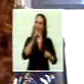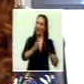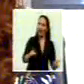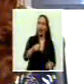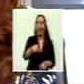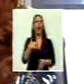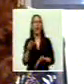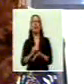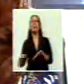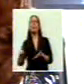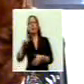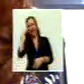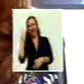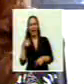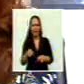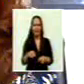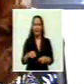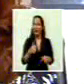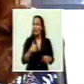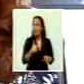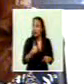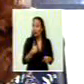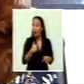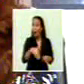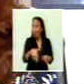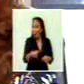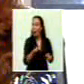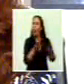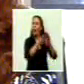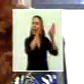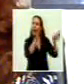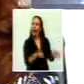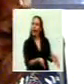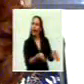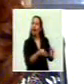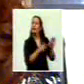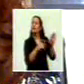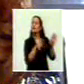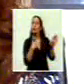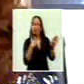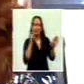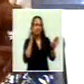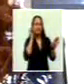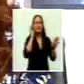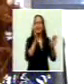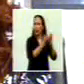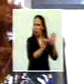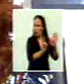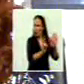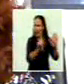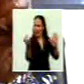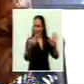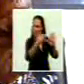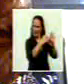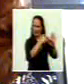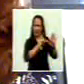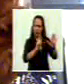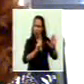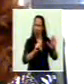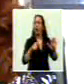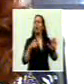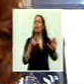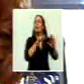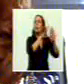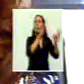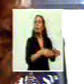diputada nacional. Yo voy a poner un buzoncito, un buzoncito no pido disculpas, que para que pidan disculpas, pero por lo menos